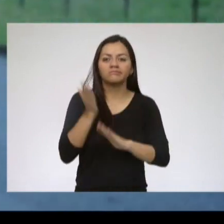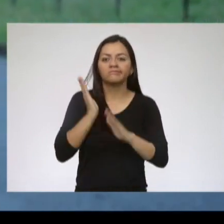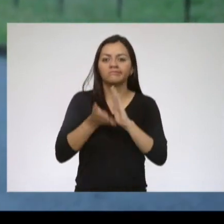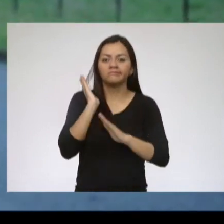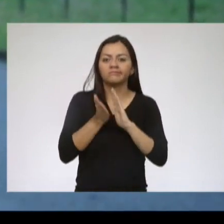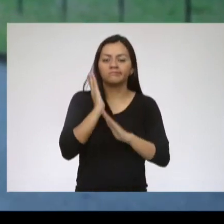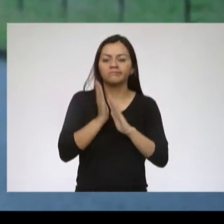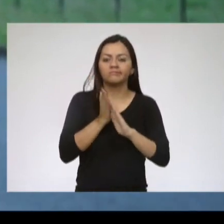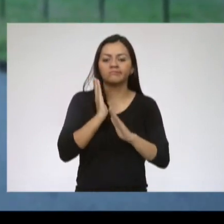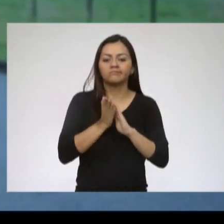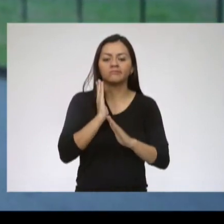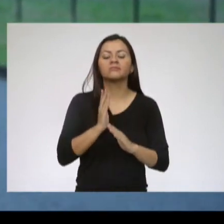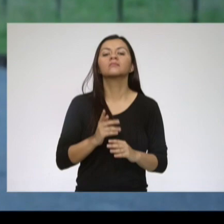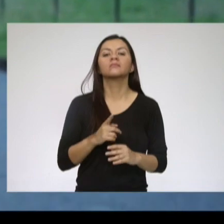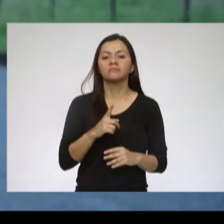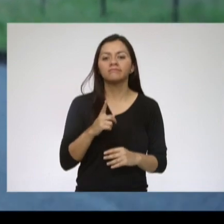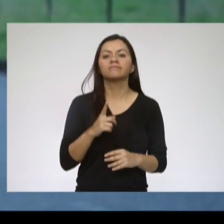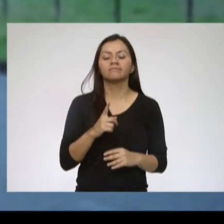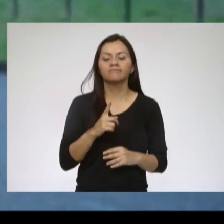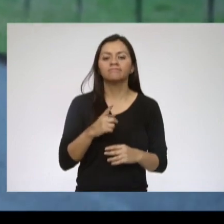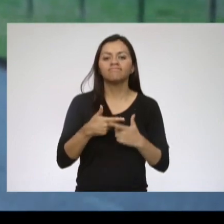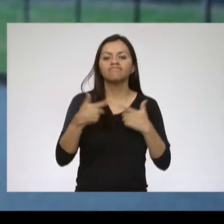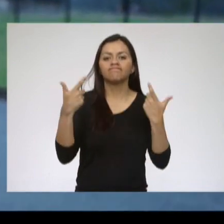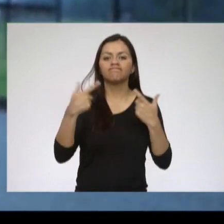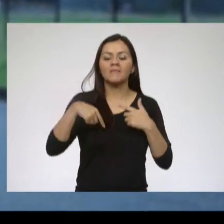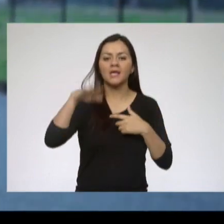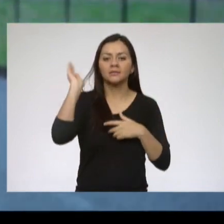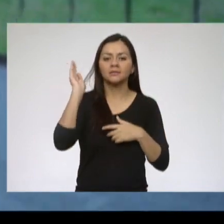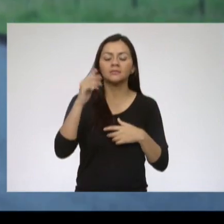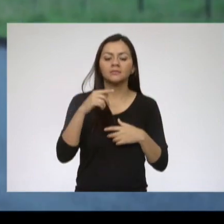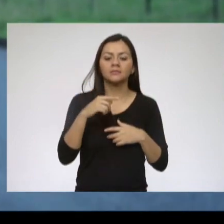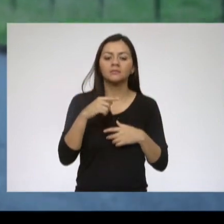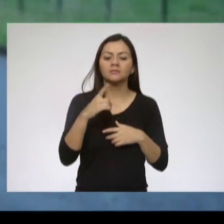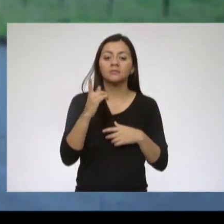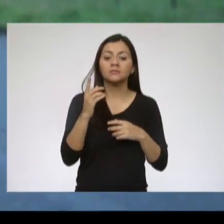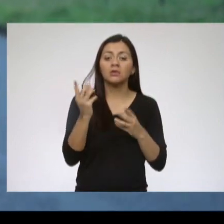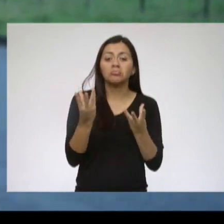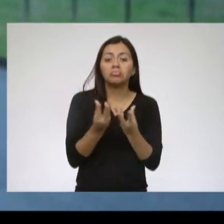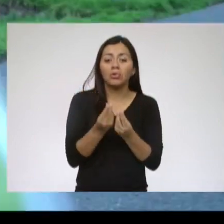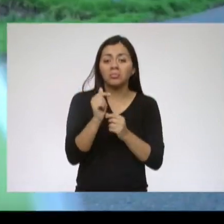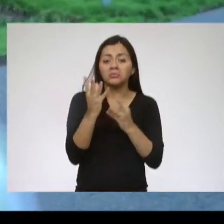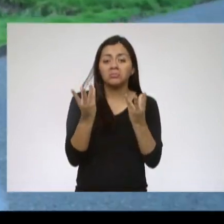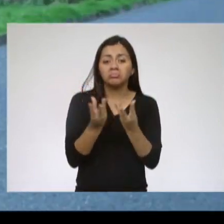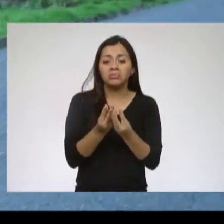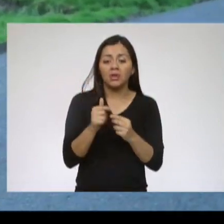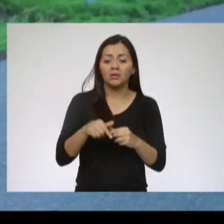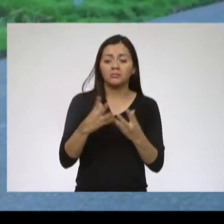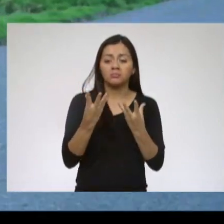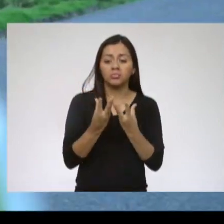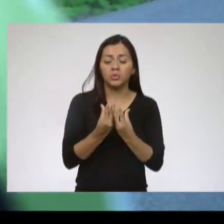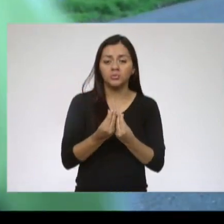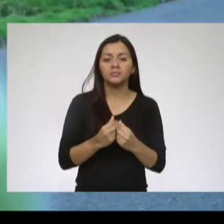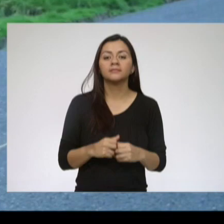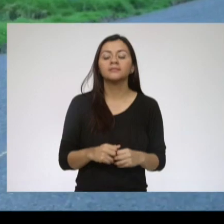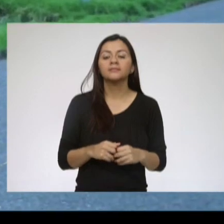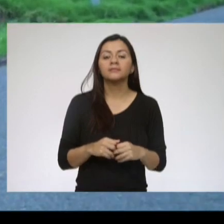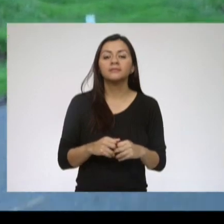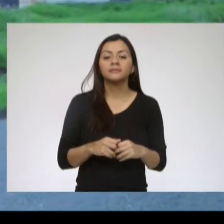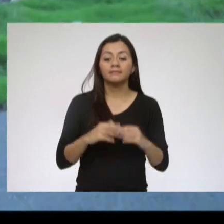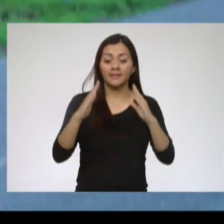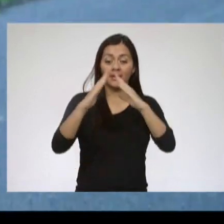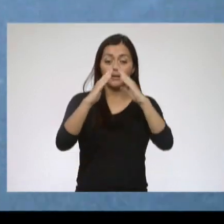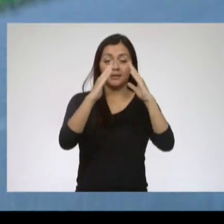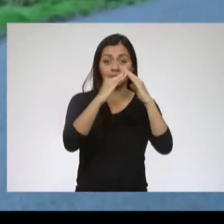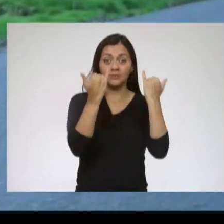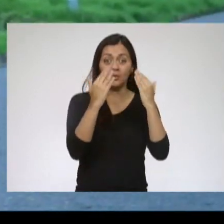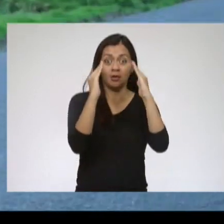fueron. Y fueron en gran parte, y entonces ahora quedan poquitos. Y entonces todas las casas que